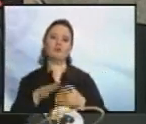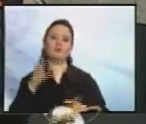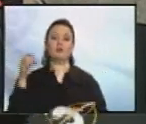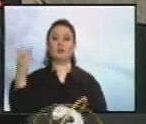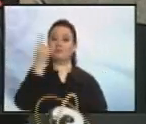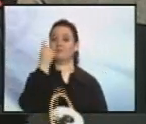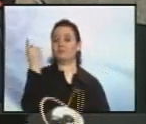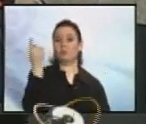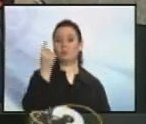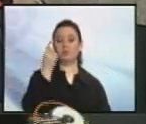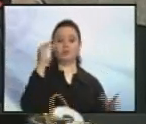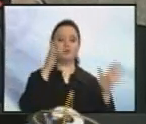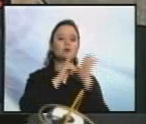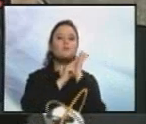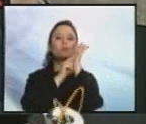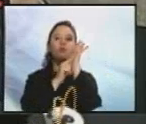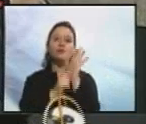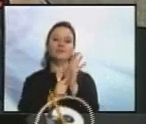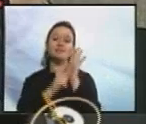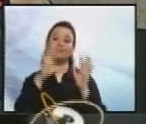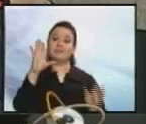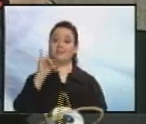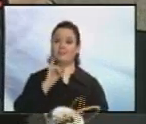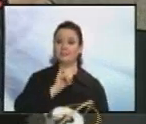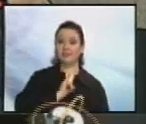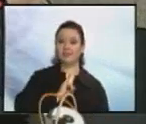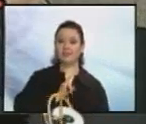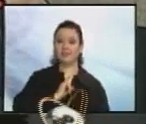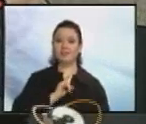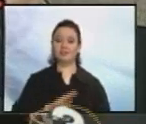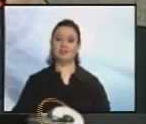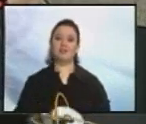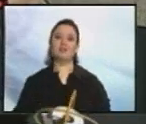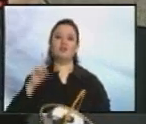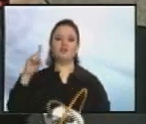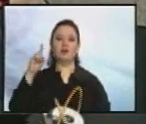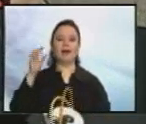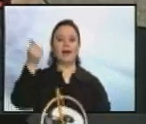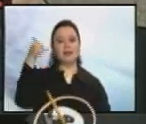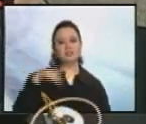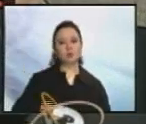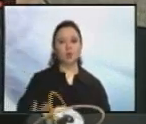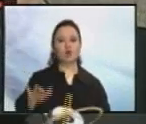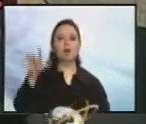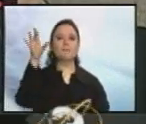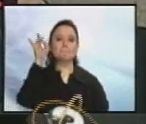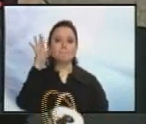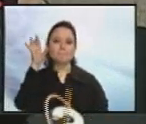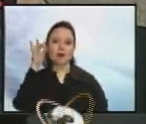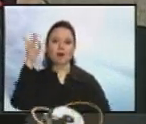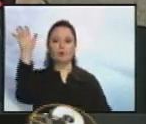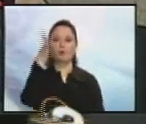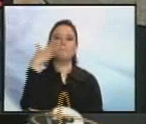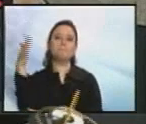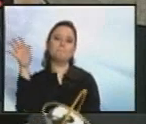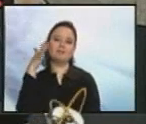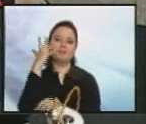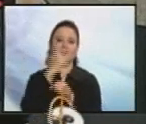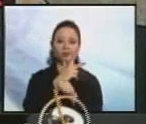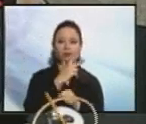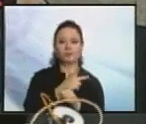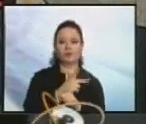el único emblema de identidad fue el azul y blanco de la bandera de